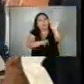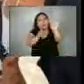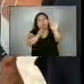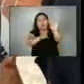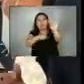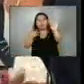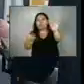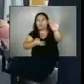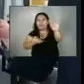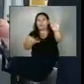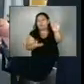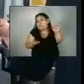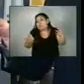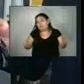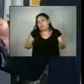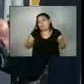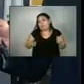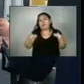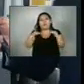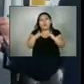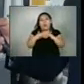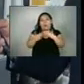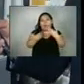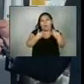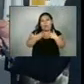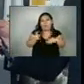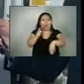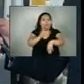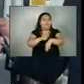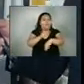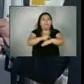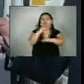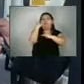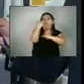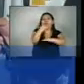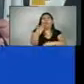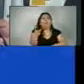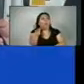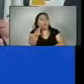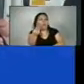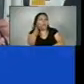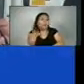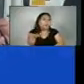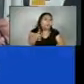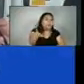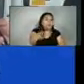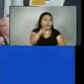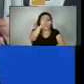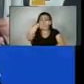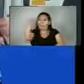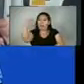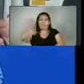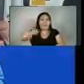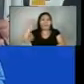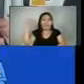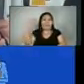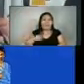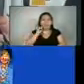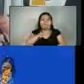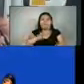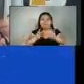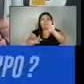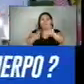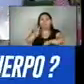sea requerido. Y que claro que tiene que cumplir con el tiempo de vigencia, que generalmente la mayoría de los países piden que sea de